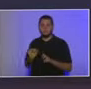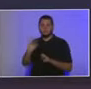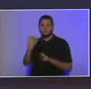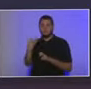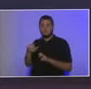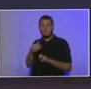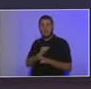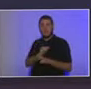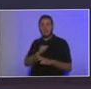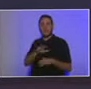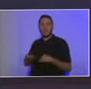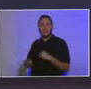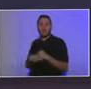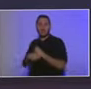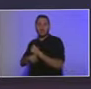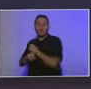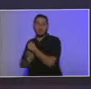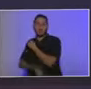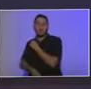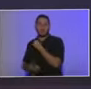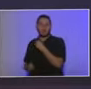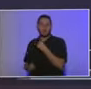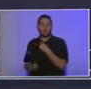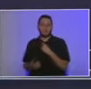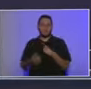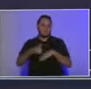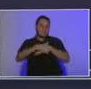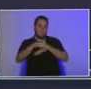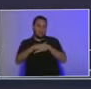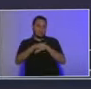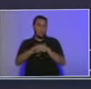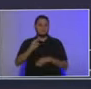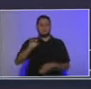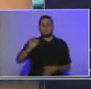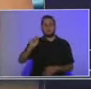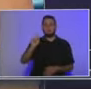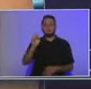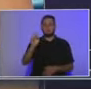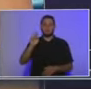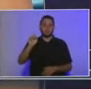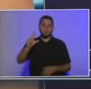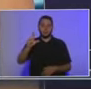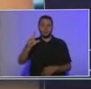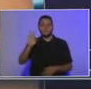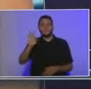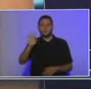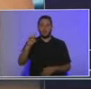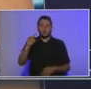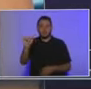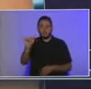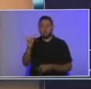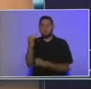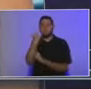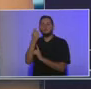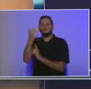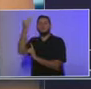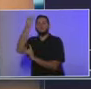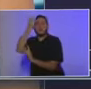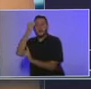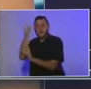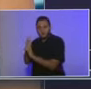¿Cuál? Lo que se llama en inglés como misprision of a felony, que si tú conoces que se está cometiendo una violación de ley, pues lo próximo es que tienes que